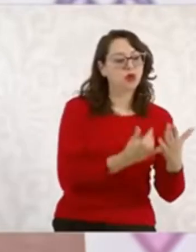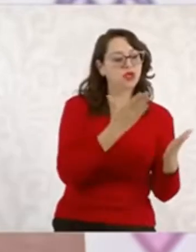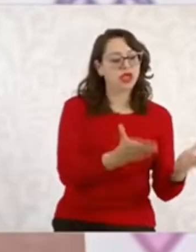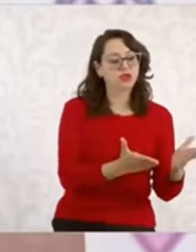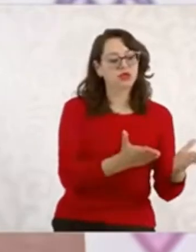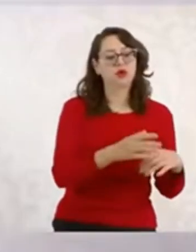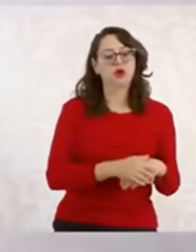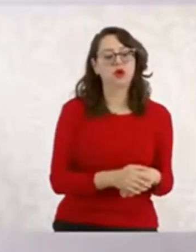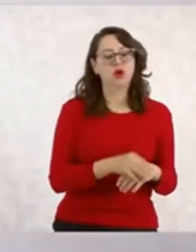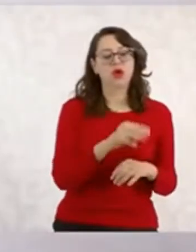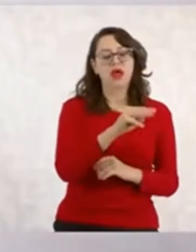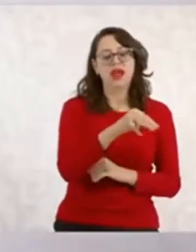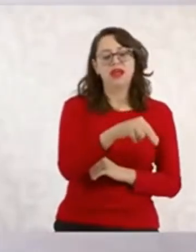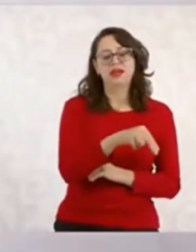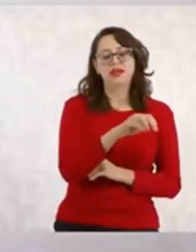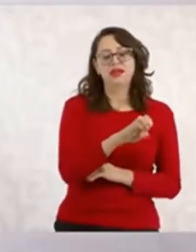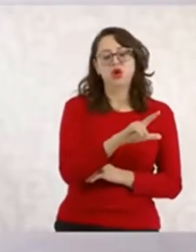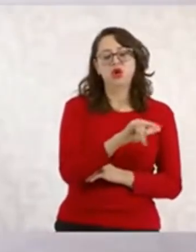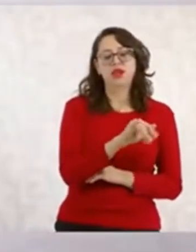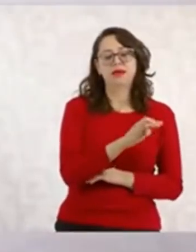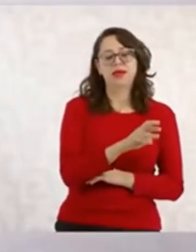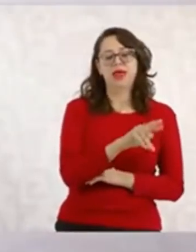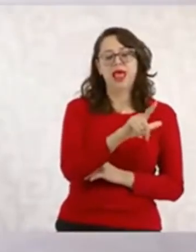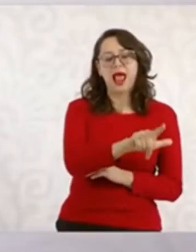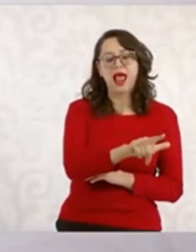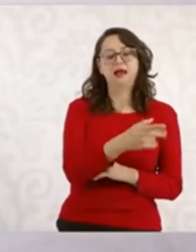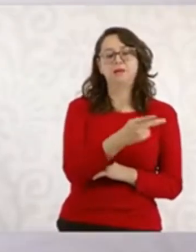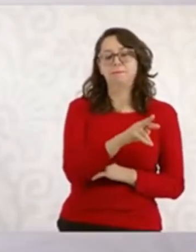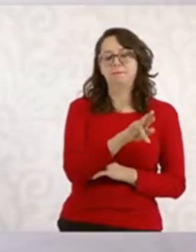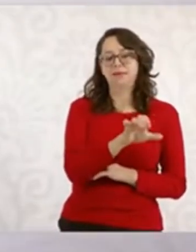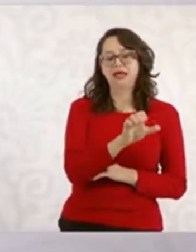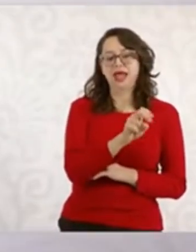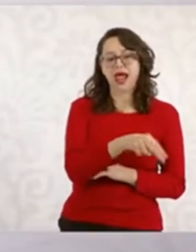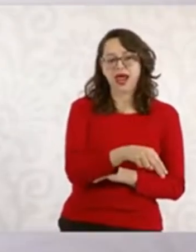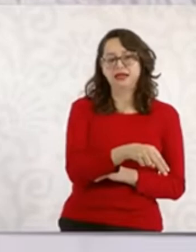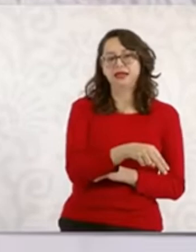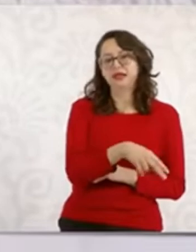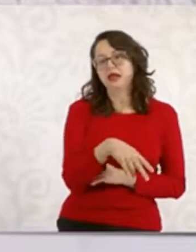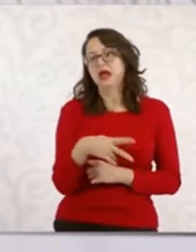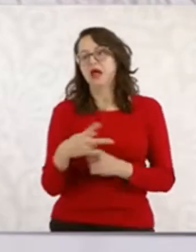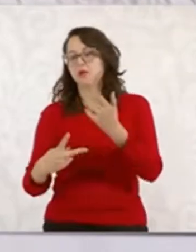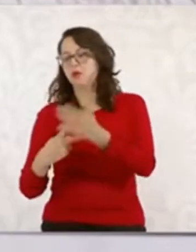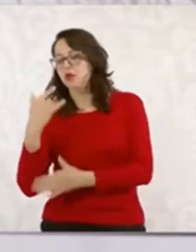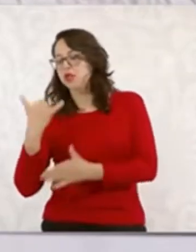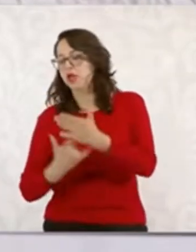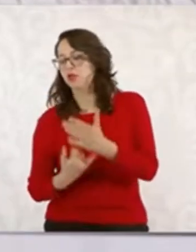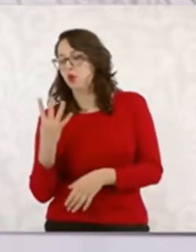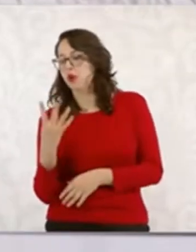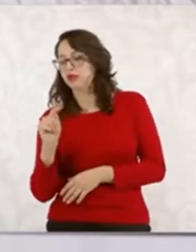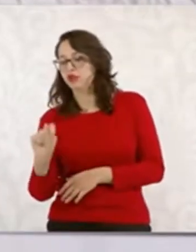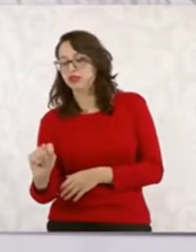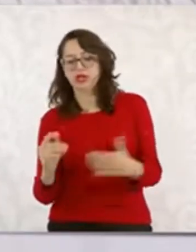macprianismo y el proyecto de la Cuarta Transformación.